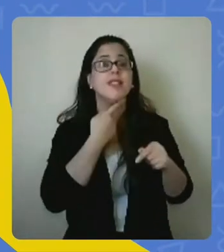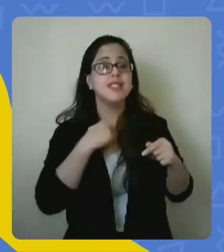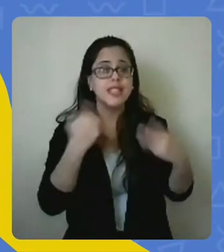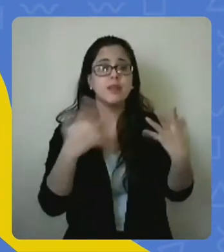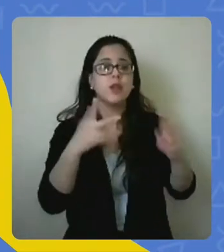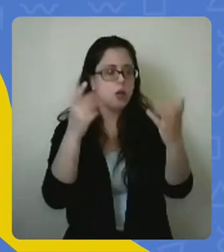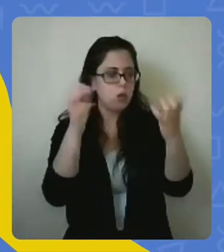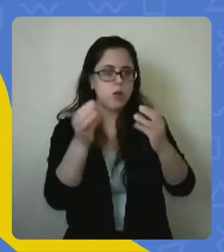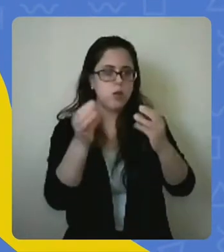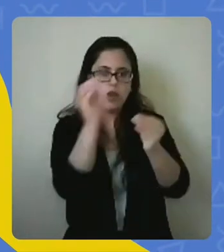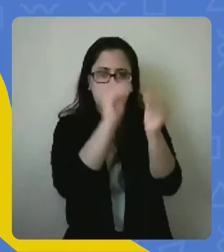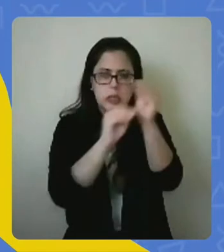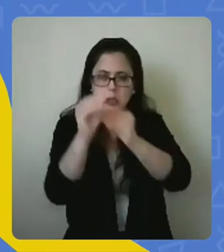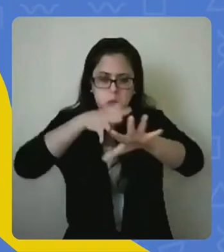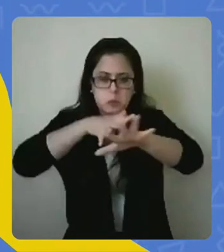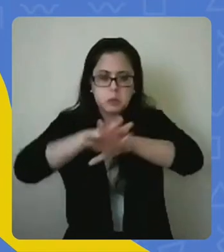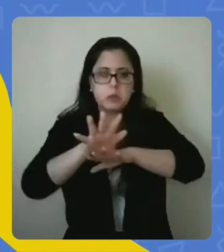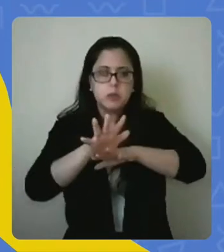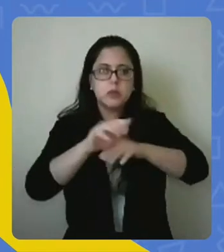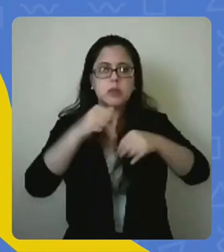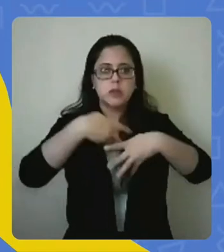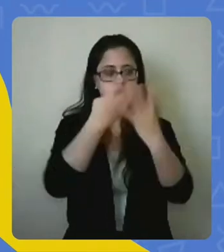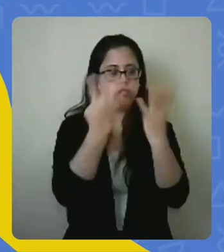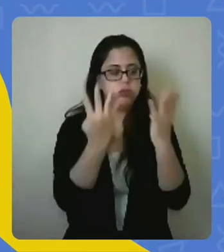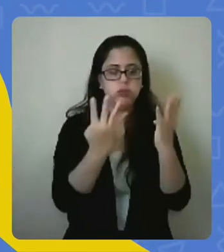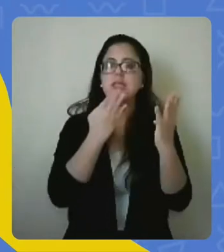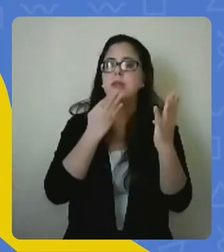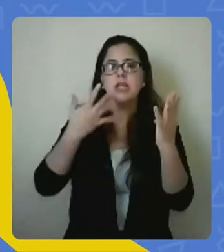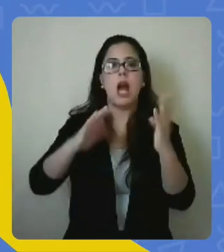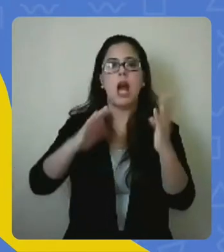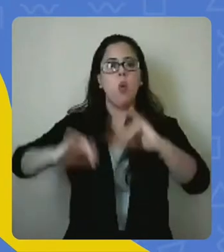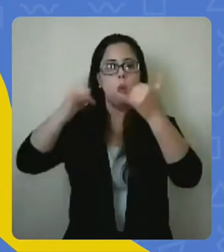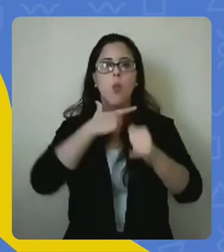con el tipo de set de naipes que vamos a ocupar.